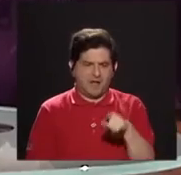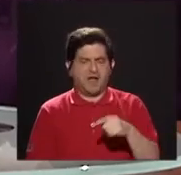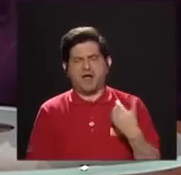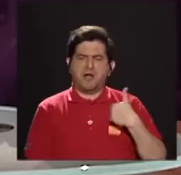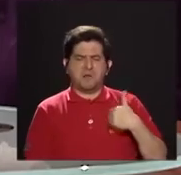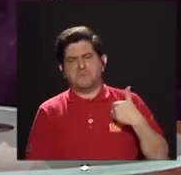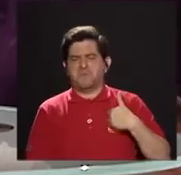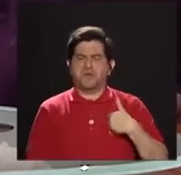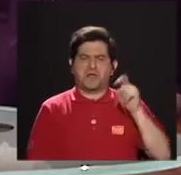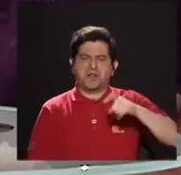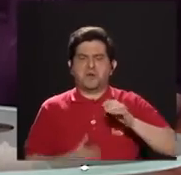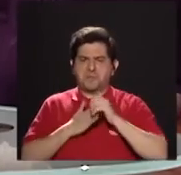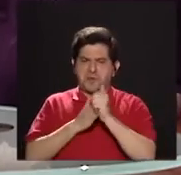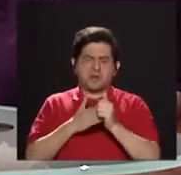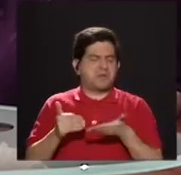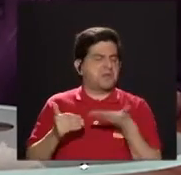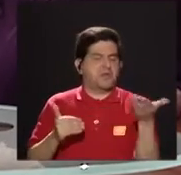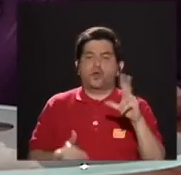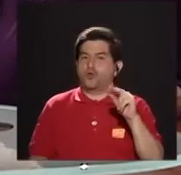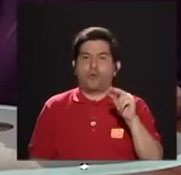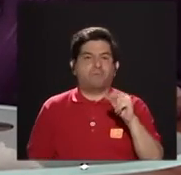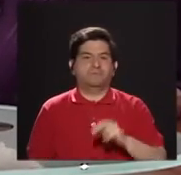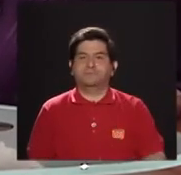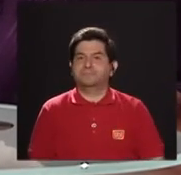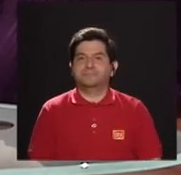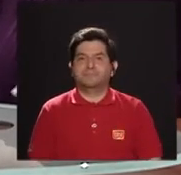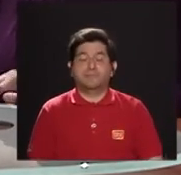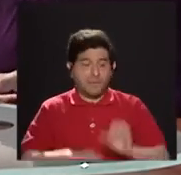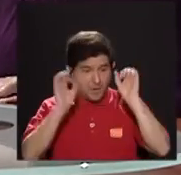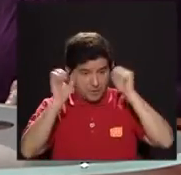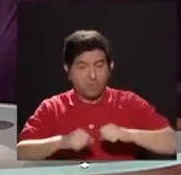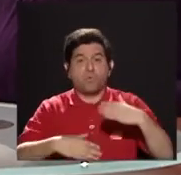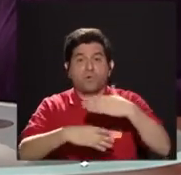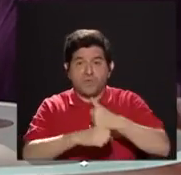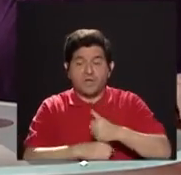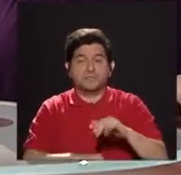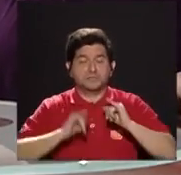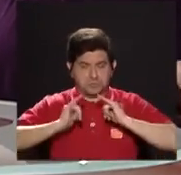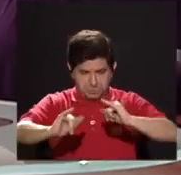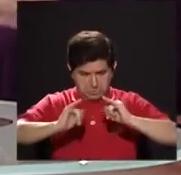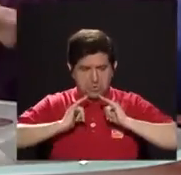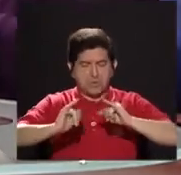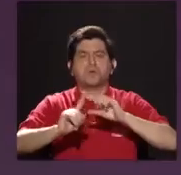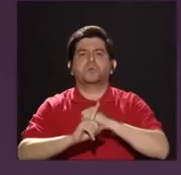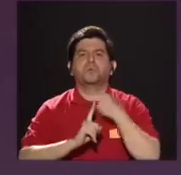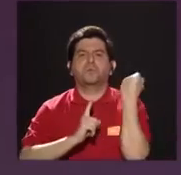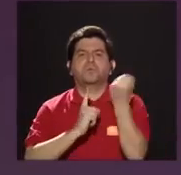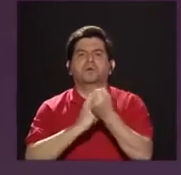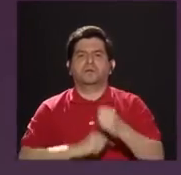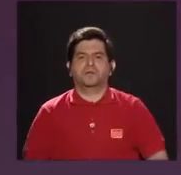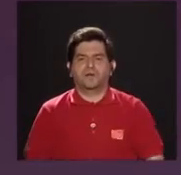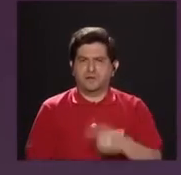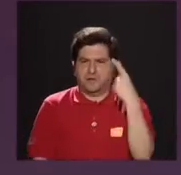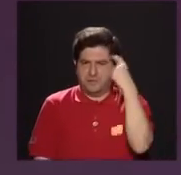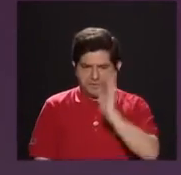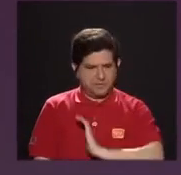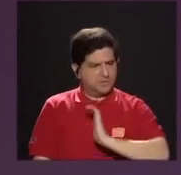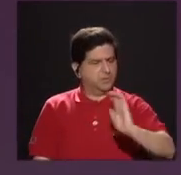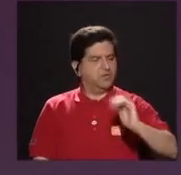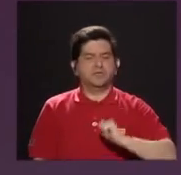macho el que tiene que liderar las cosas, sino que puede hacerlo de manera igualitaria con las niñas